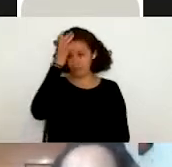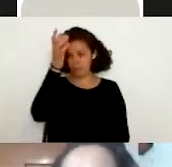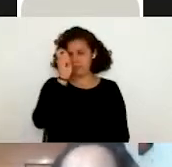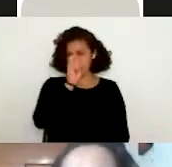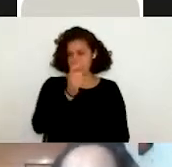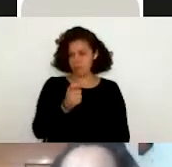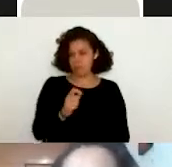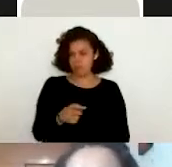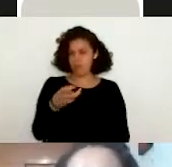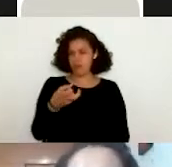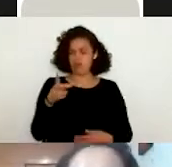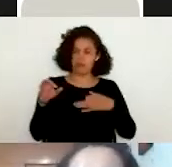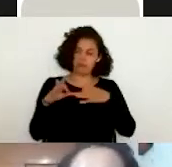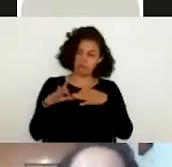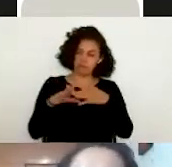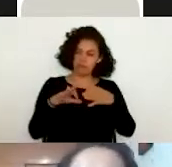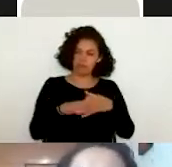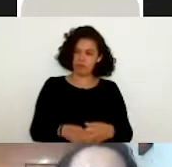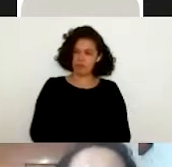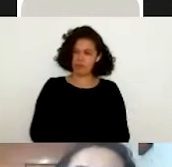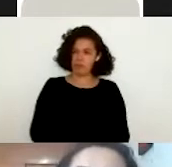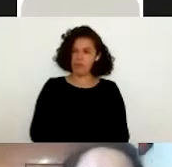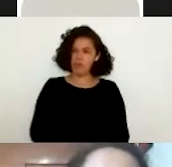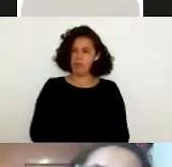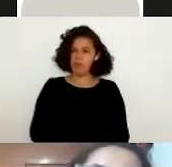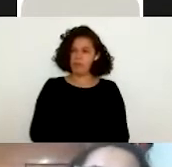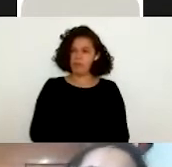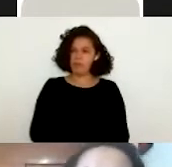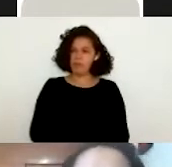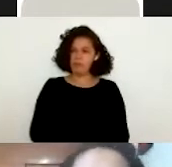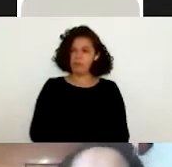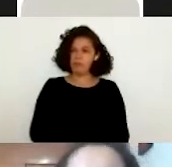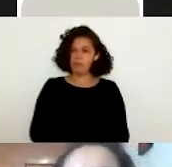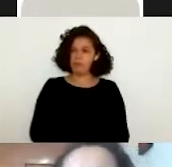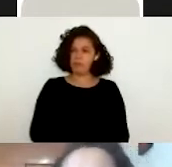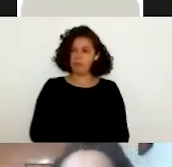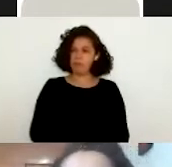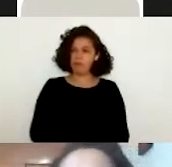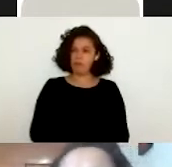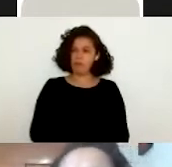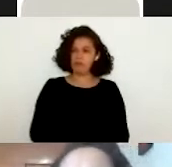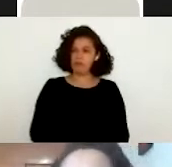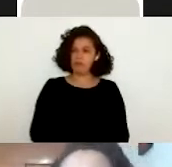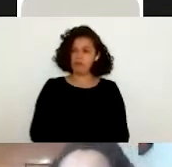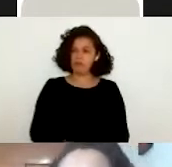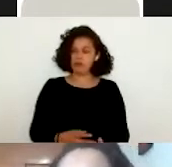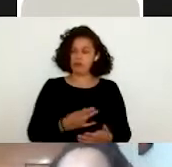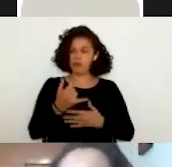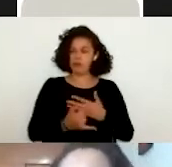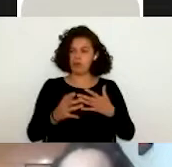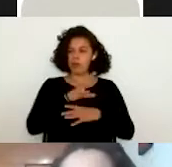ser recurrentes, que nos van a pedir que un proyecto sea completo, congruente,